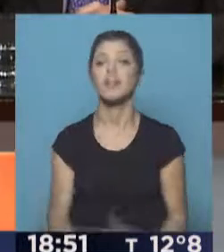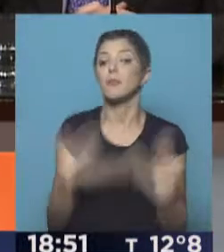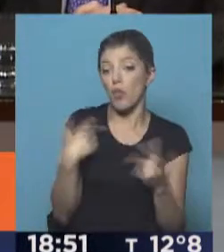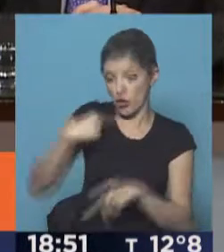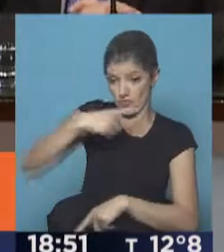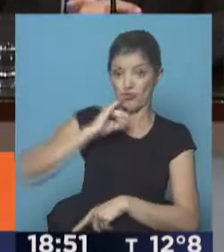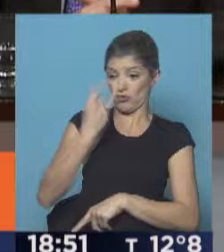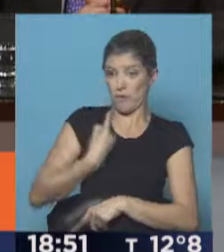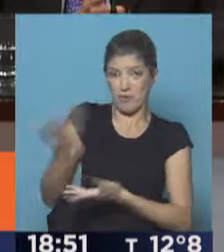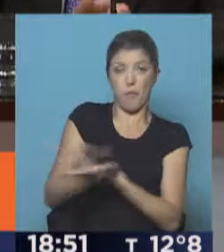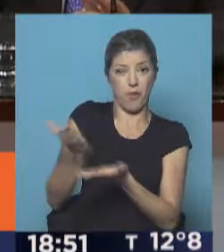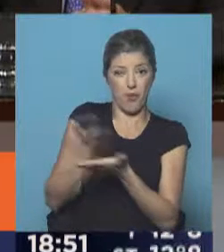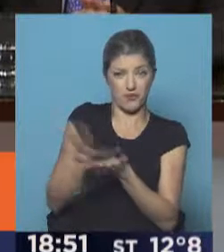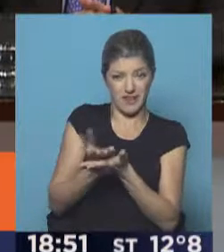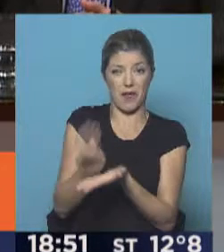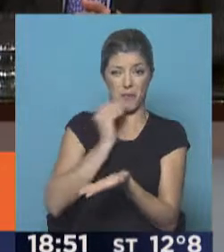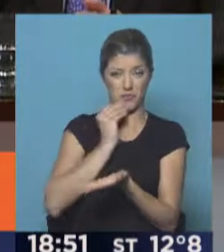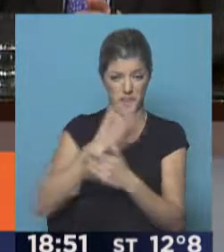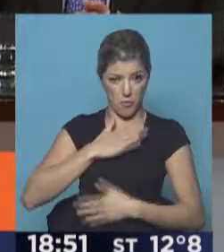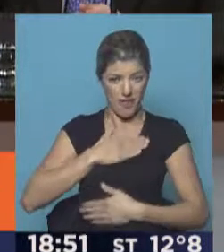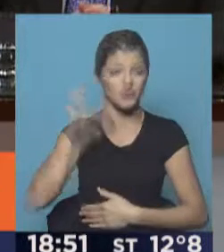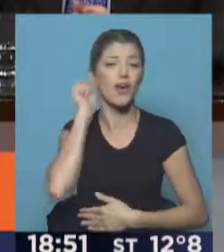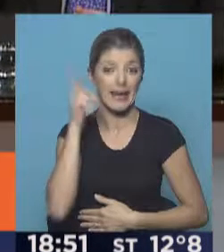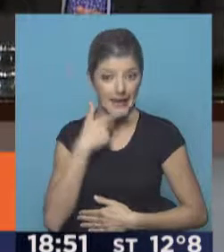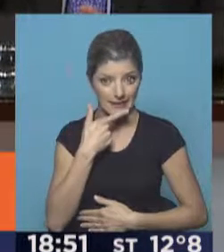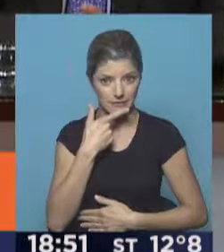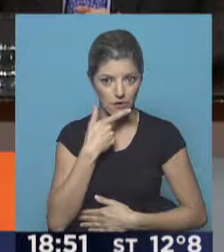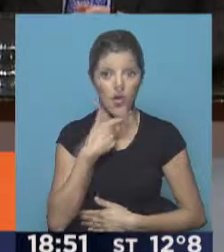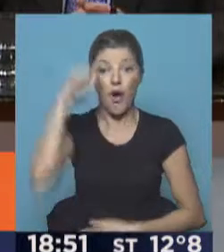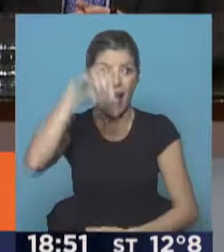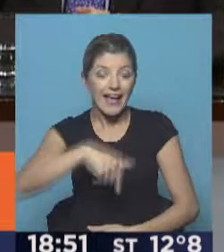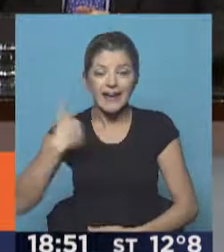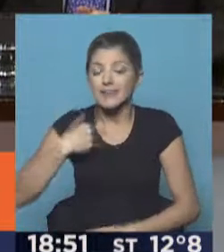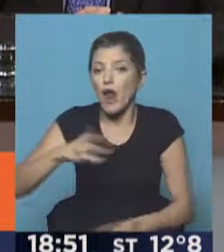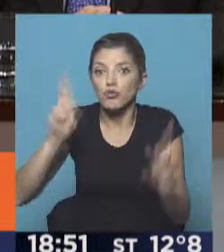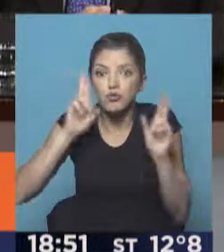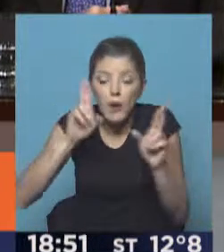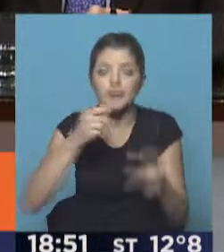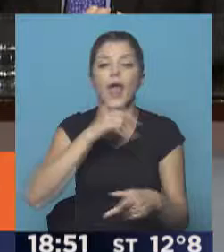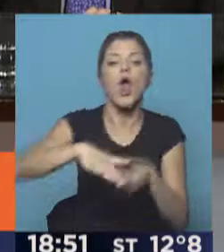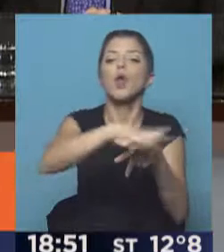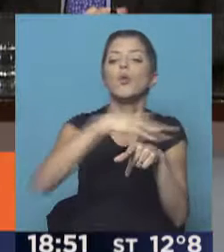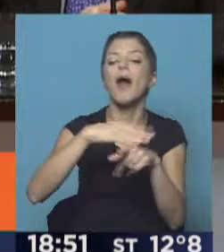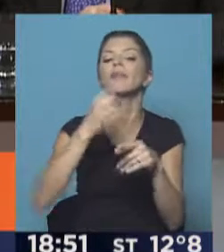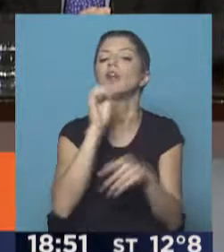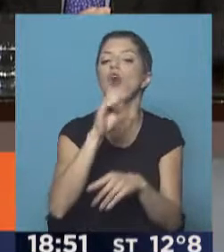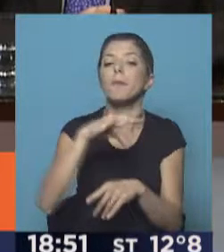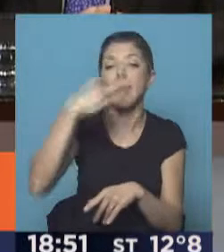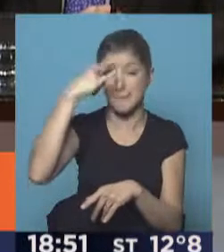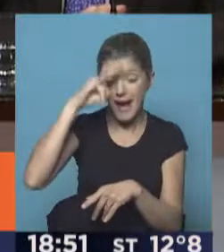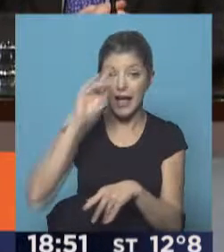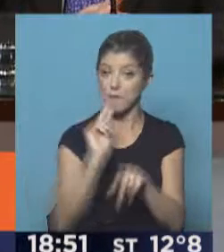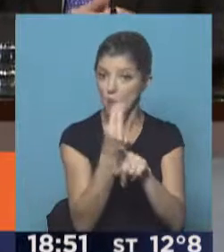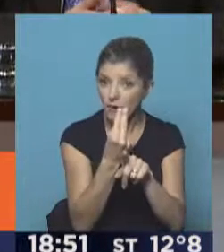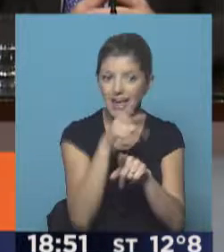autoabastecimiento. Tenemos la suerte como país de tener un yacimiento como el de Vaca Muerta, donde hay gas para ser realmente